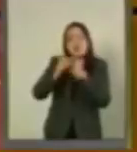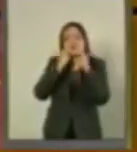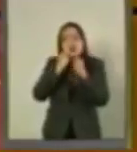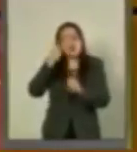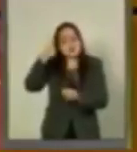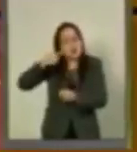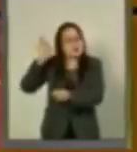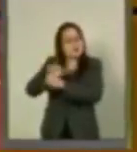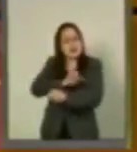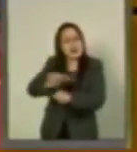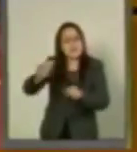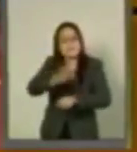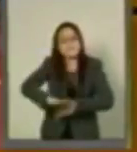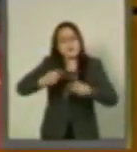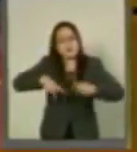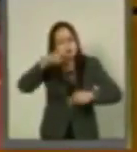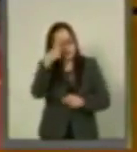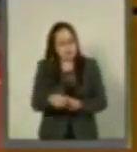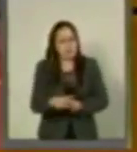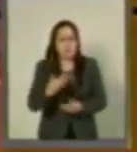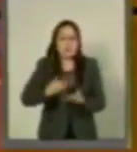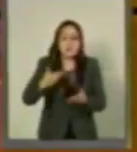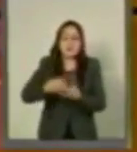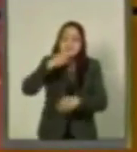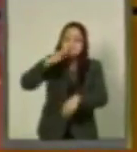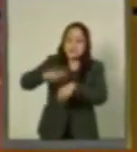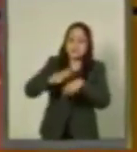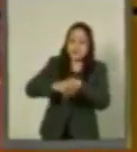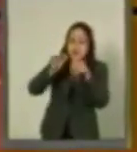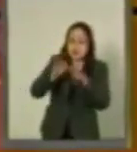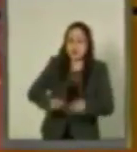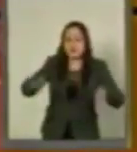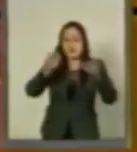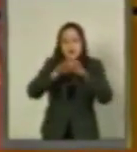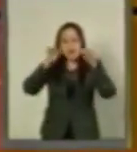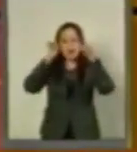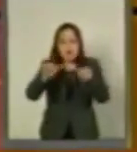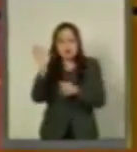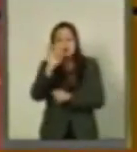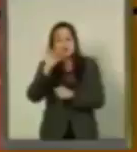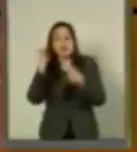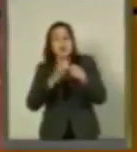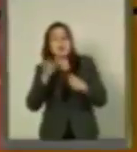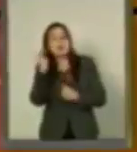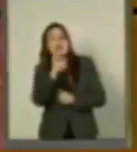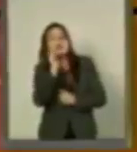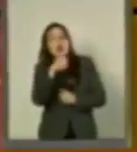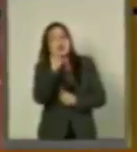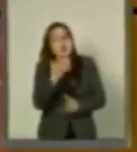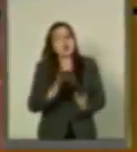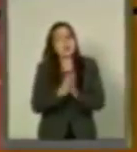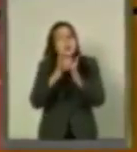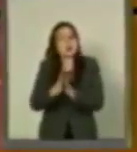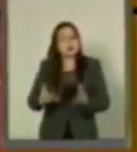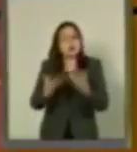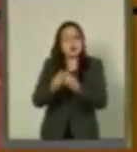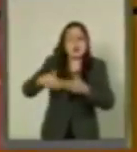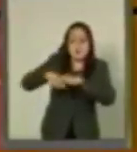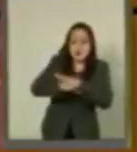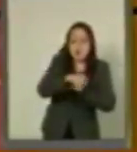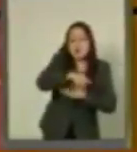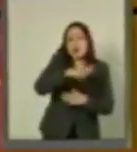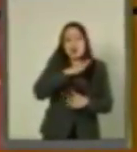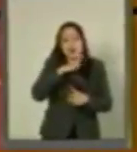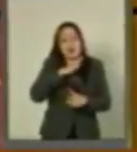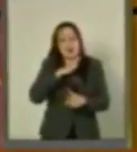mexicanos. Y hago aquí también un llamado a no perder de vista que cada vez que solicitamos la intervención de las Fuerzas